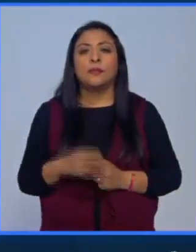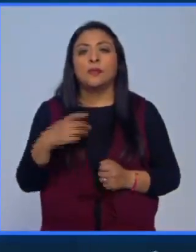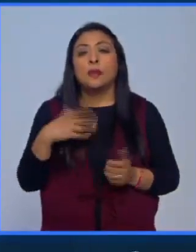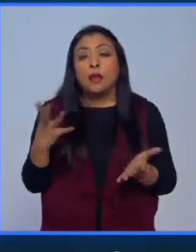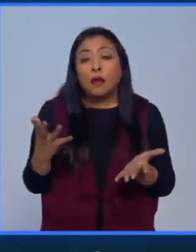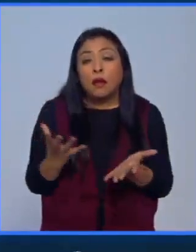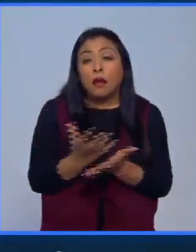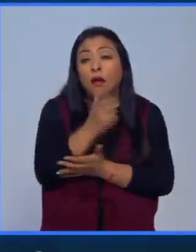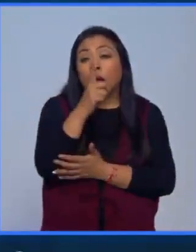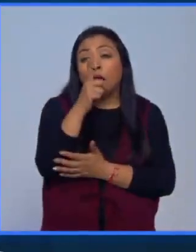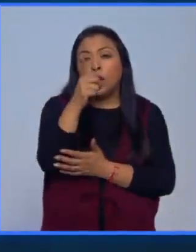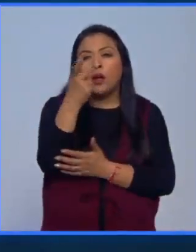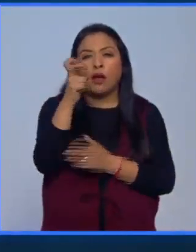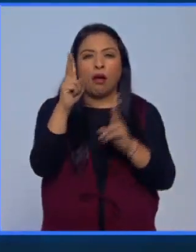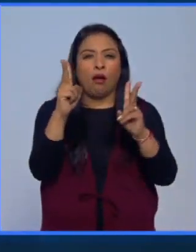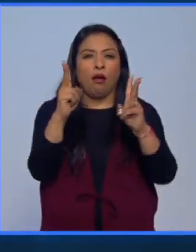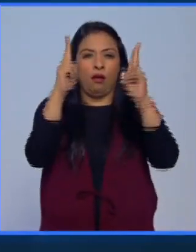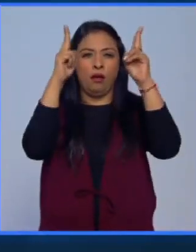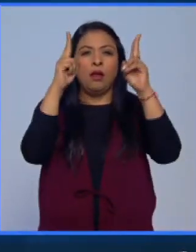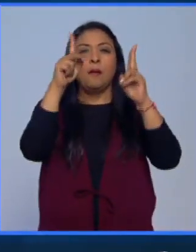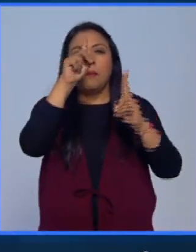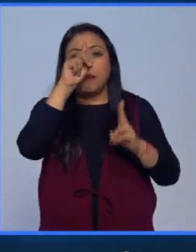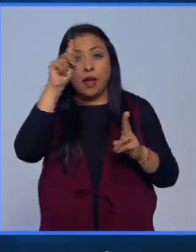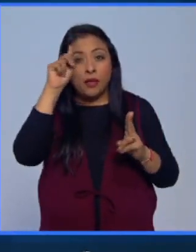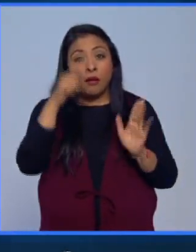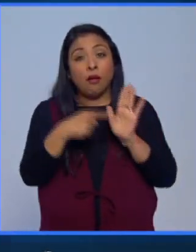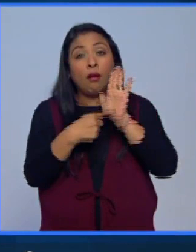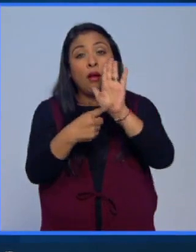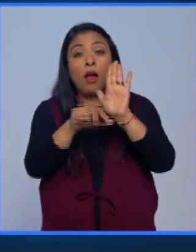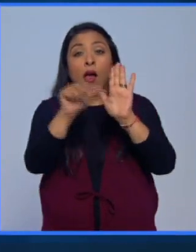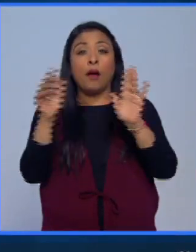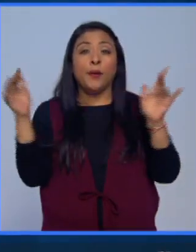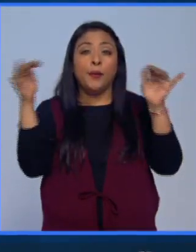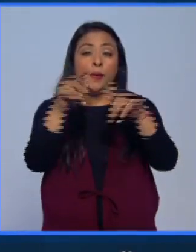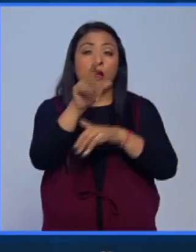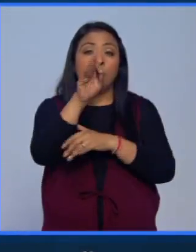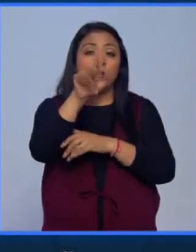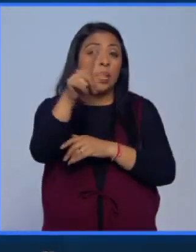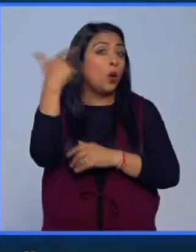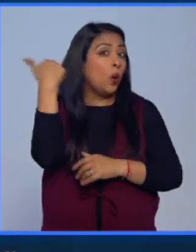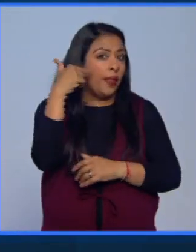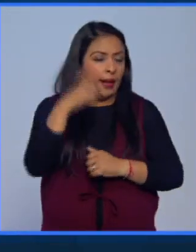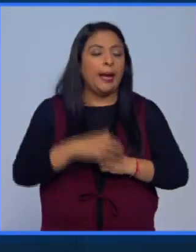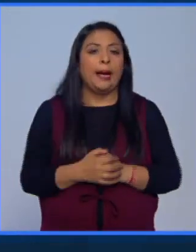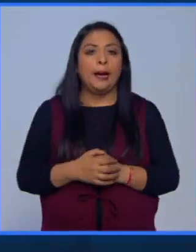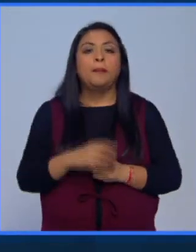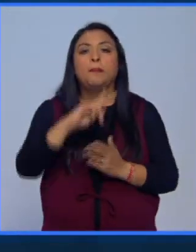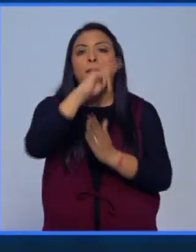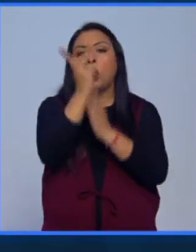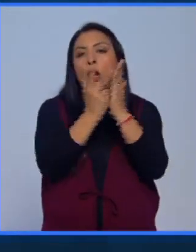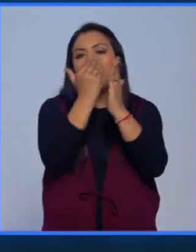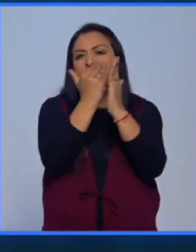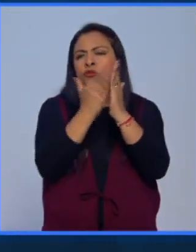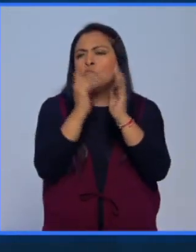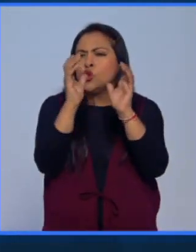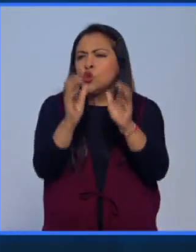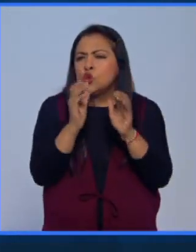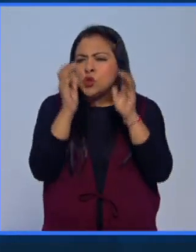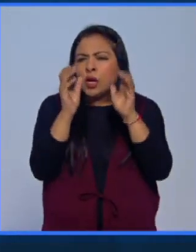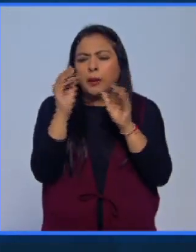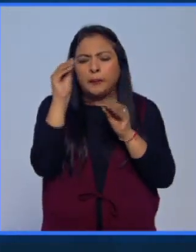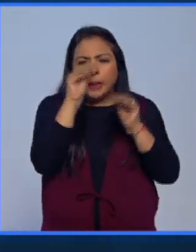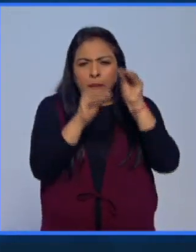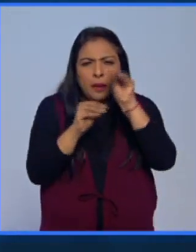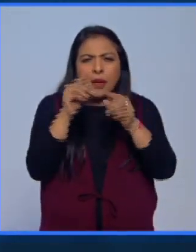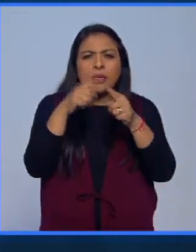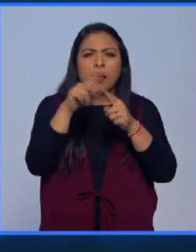Ganarás la luz es el lema con el que Madrid deslumbrará a los asistentes a la FIL de Guadalajara. Su programación ha sido cuidadosamente realizada